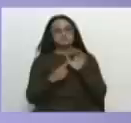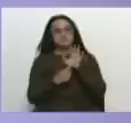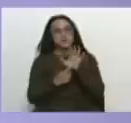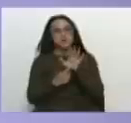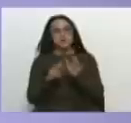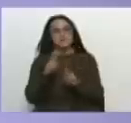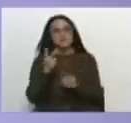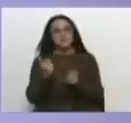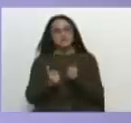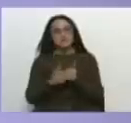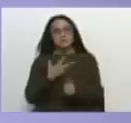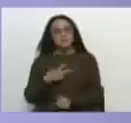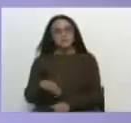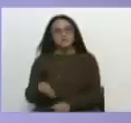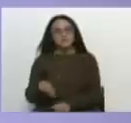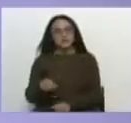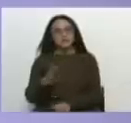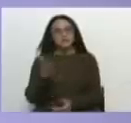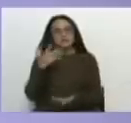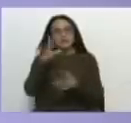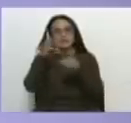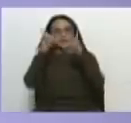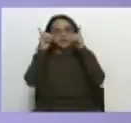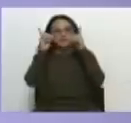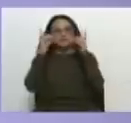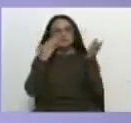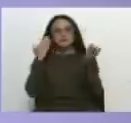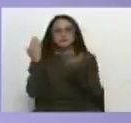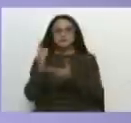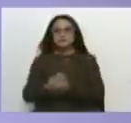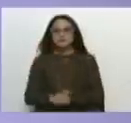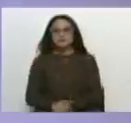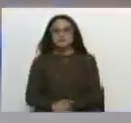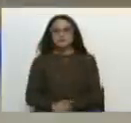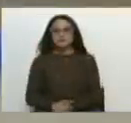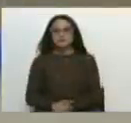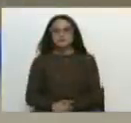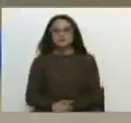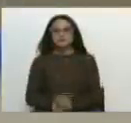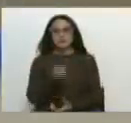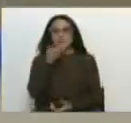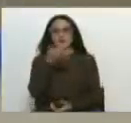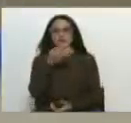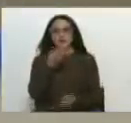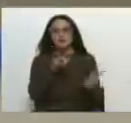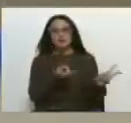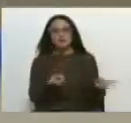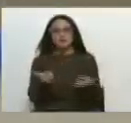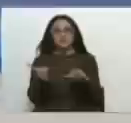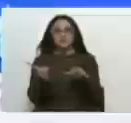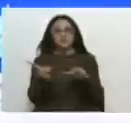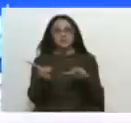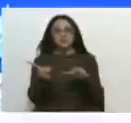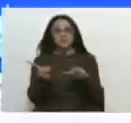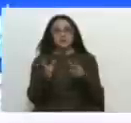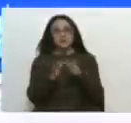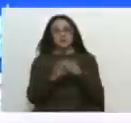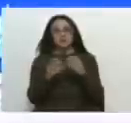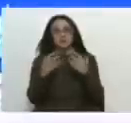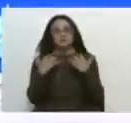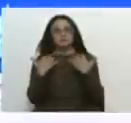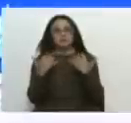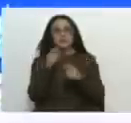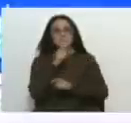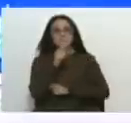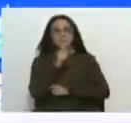la vicepresidenta ejecutiva, doctora Delcy Rodríguez. Bueno, muy buenas tardes, bienvenidos todos a esta sala de